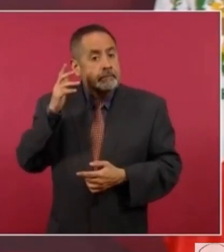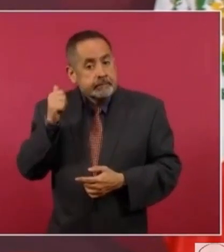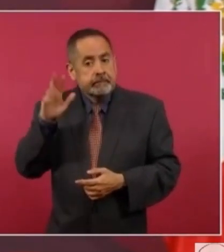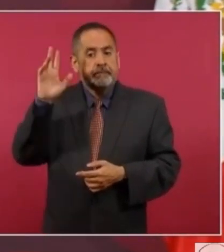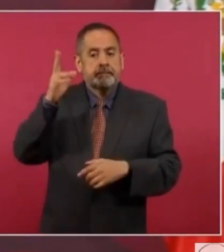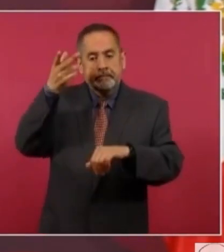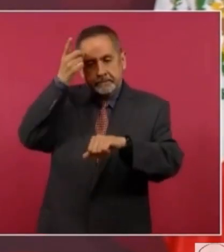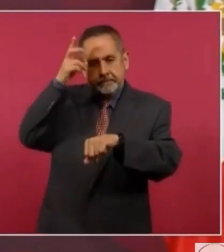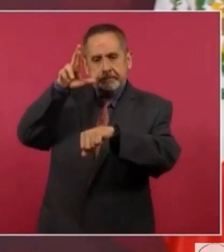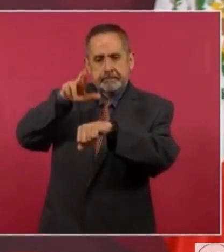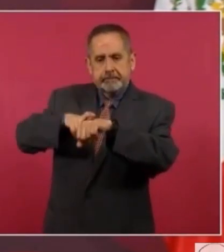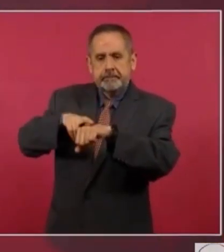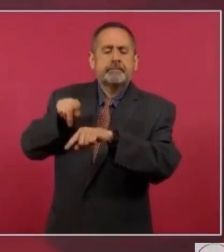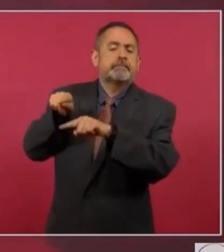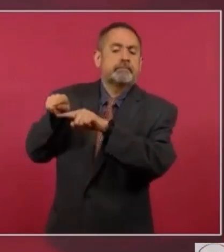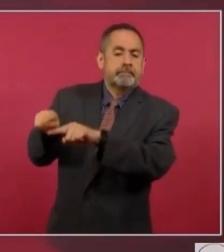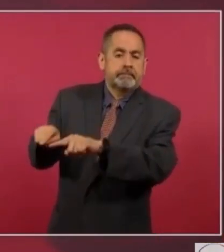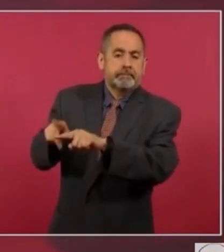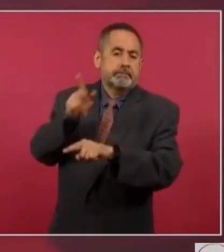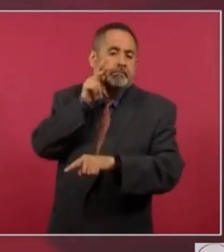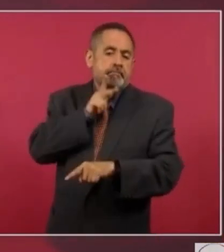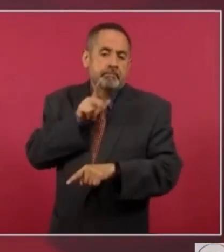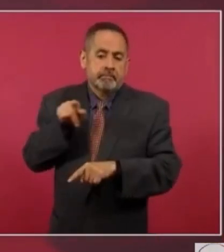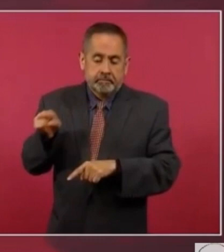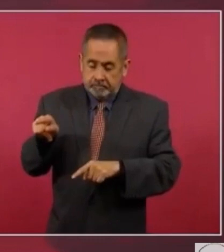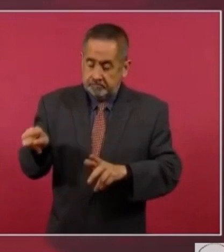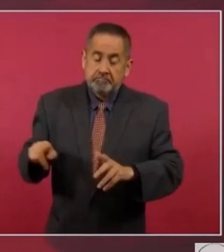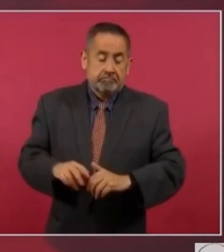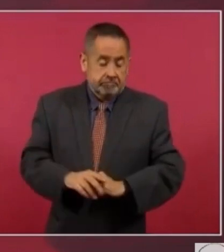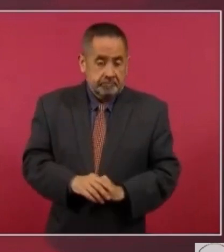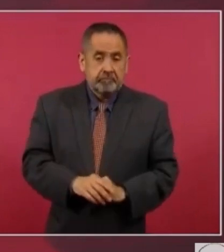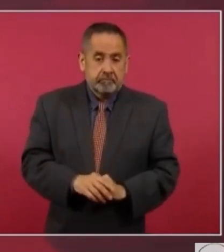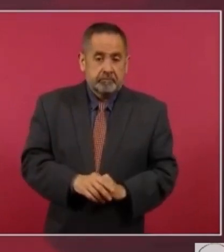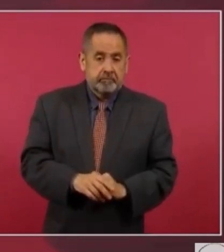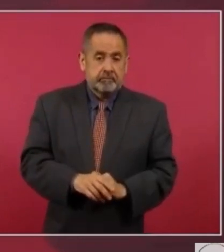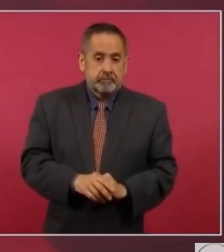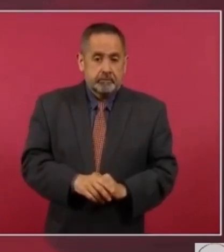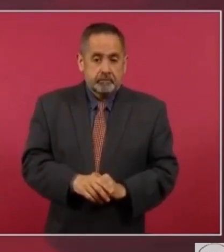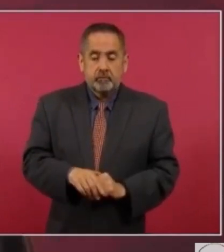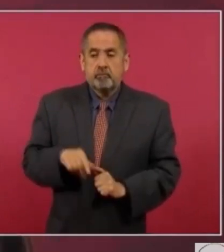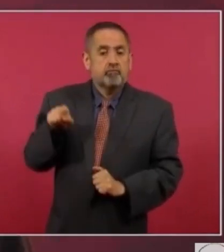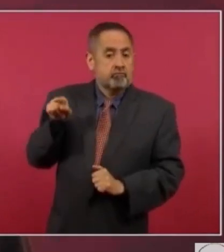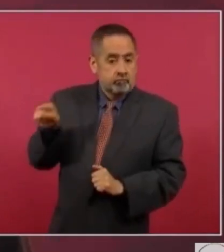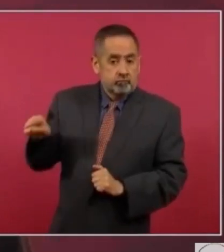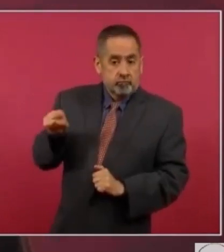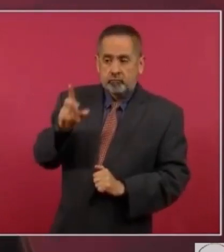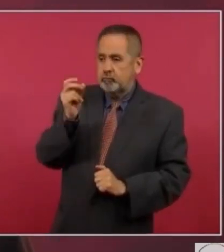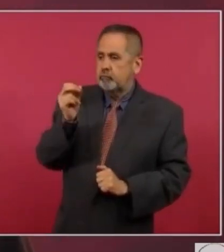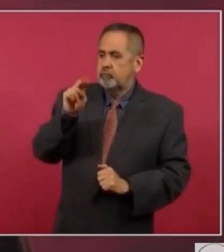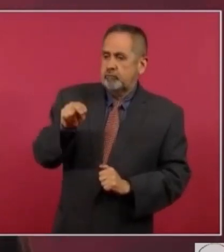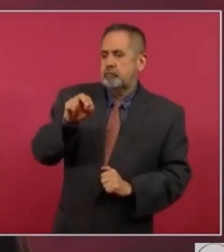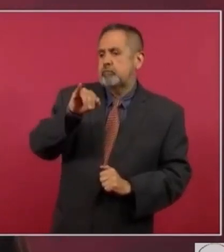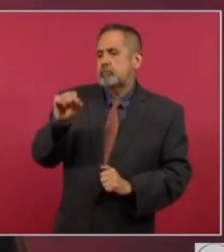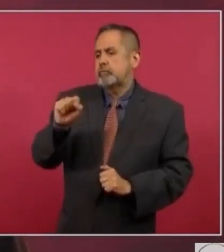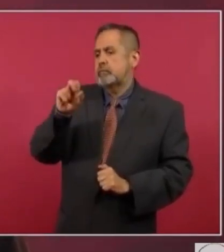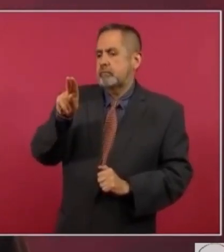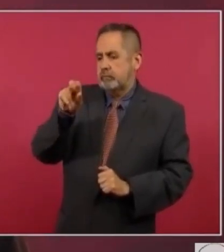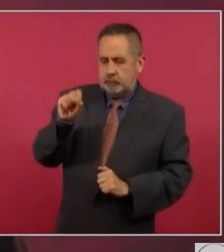director de Pemex. Y a él le tocó